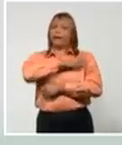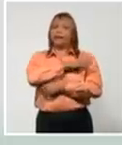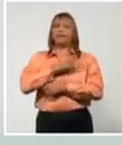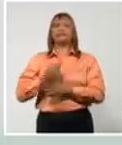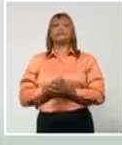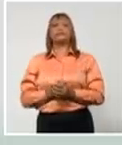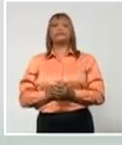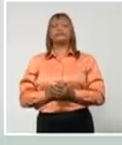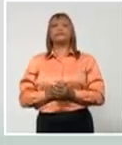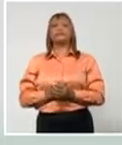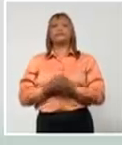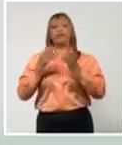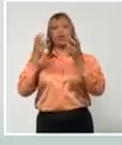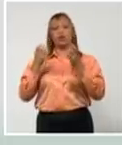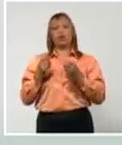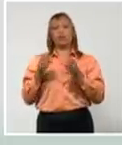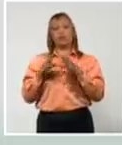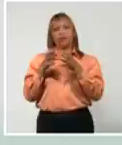país.